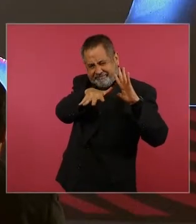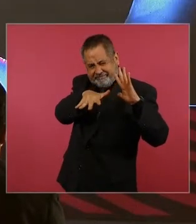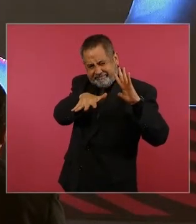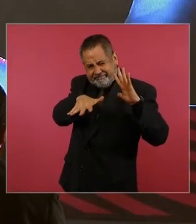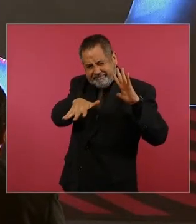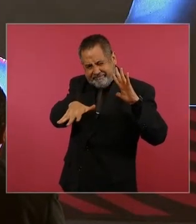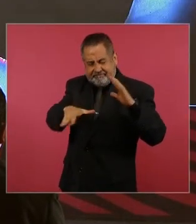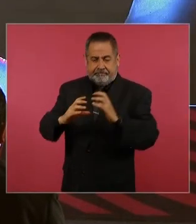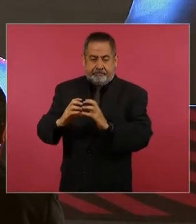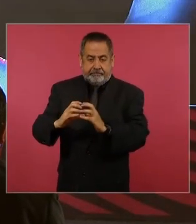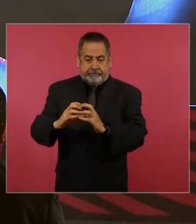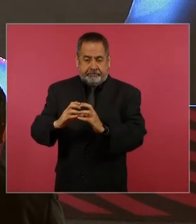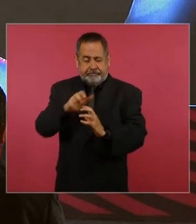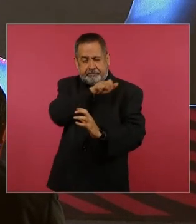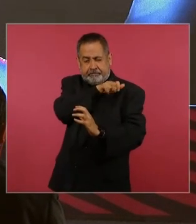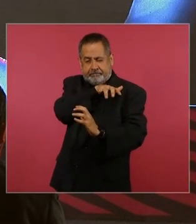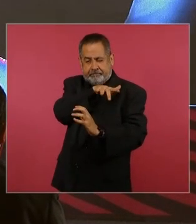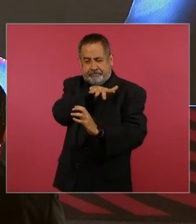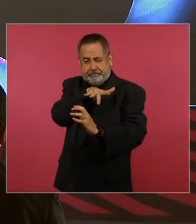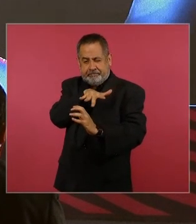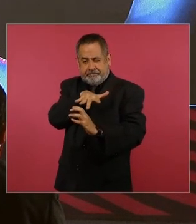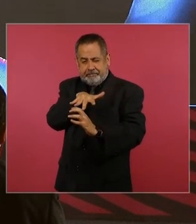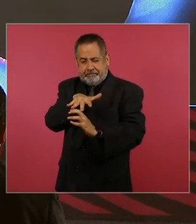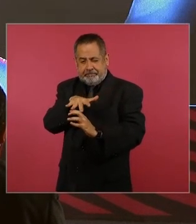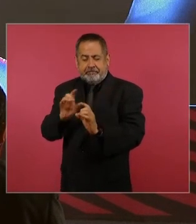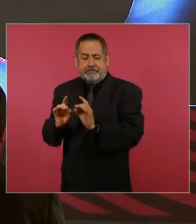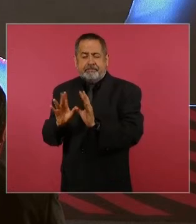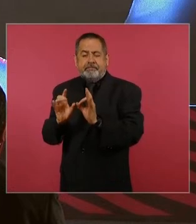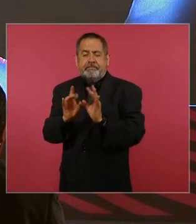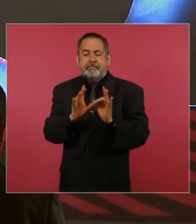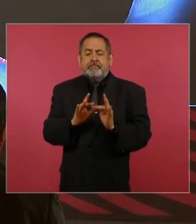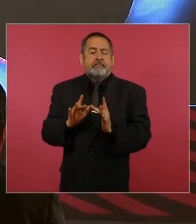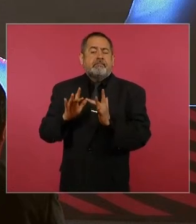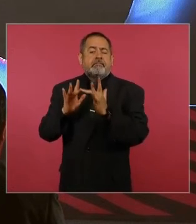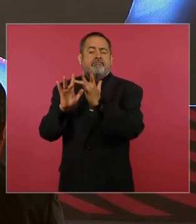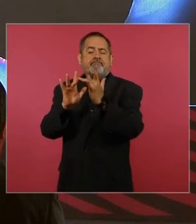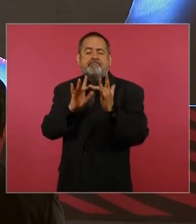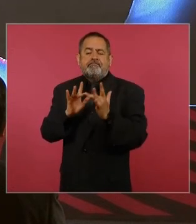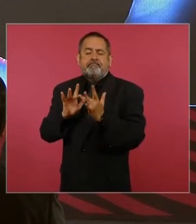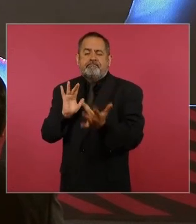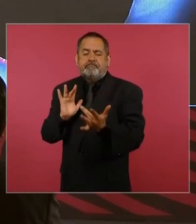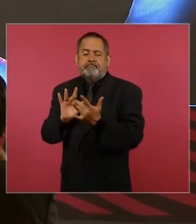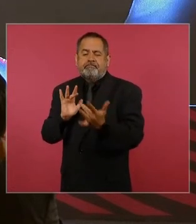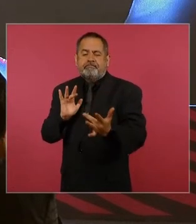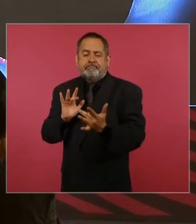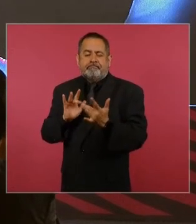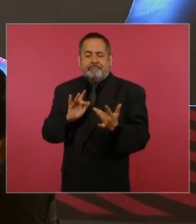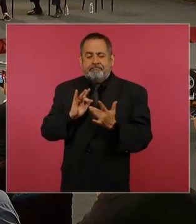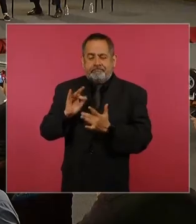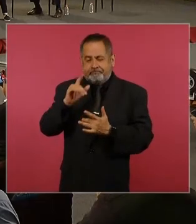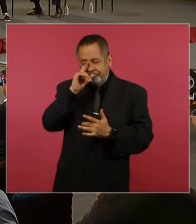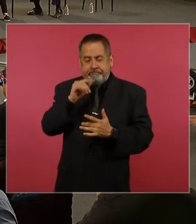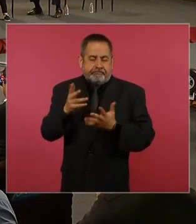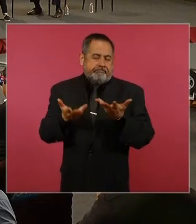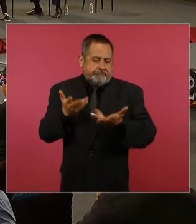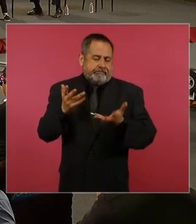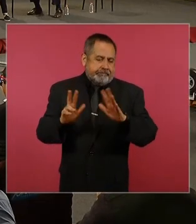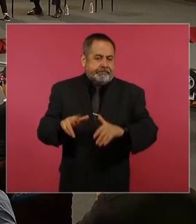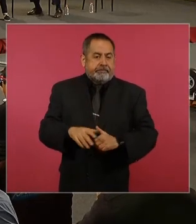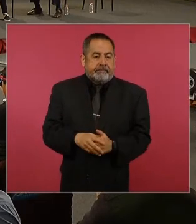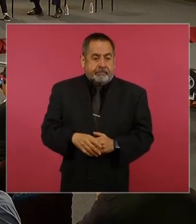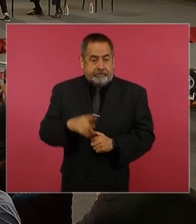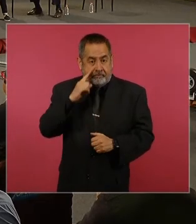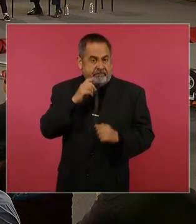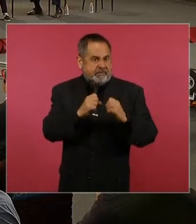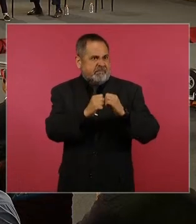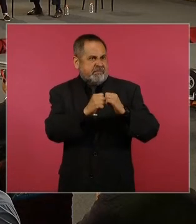repercusiones en la Tierra, en las comunicaciones y en otras cosas. ¿Okay? Bien, bueno, y aquí hay parte de este tipo de